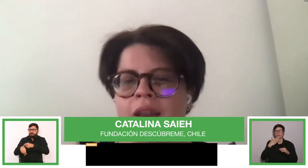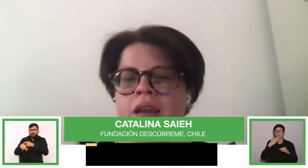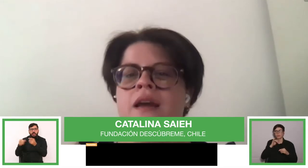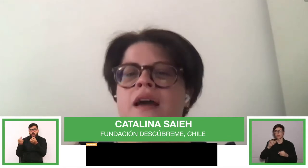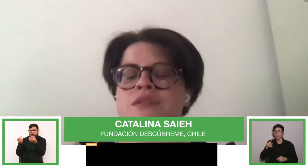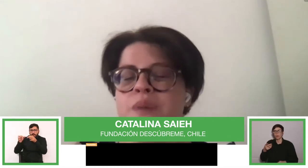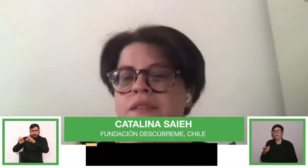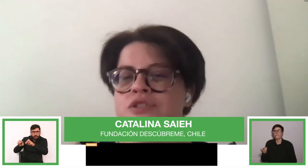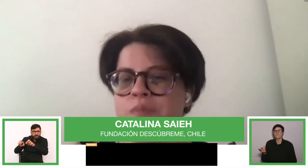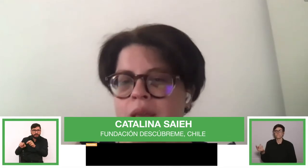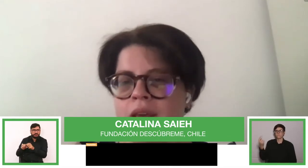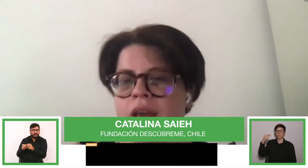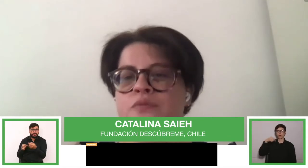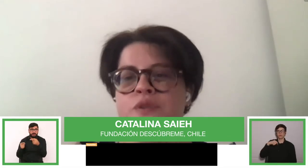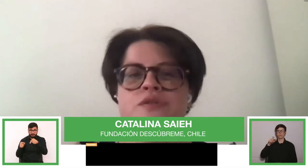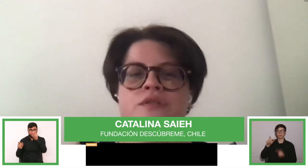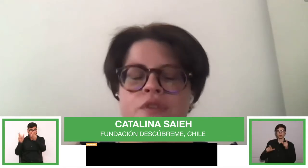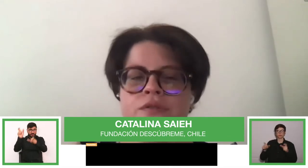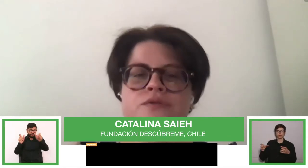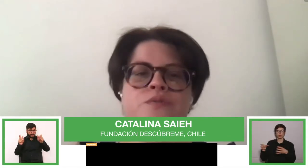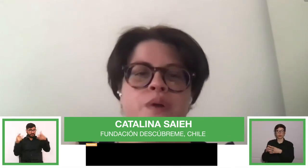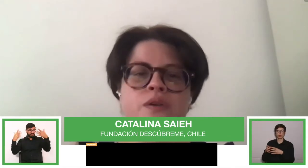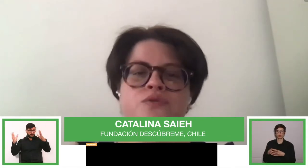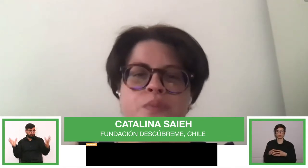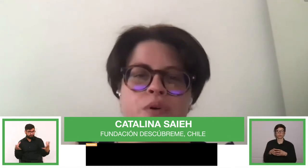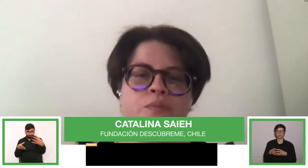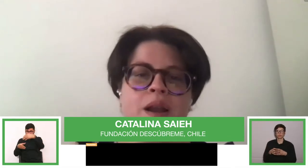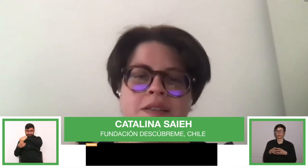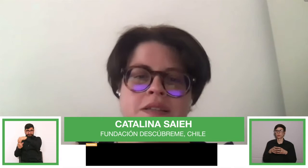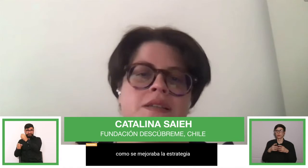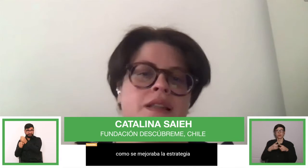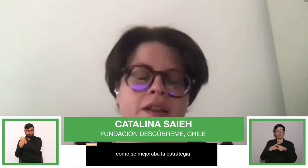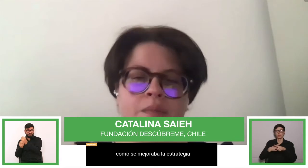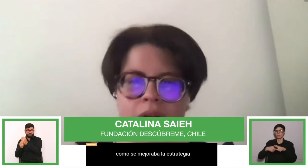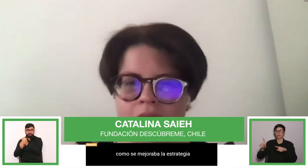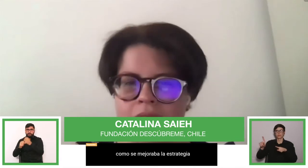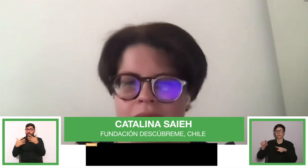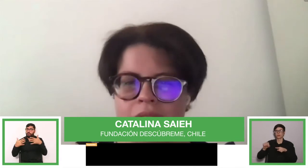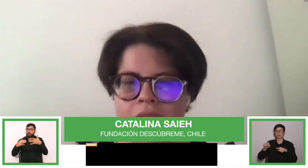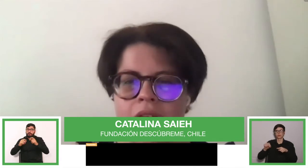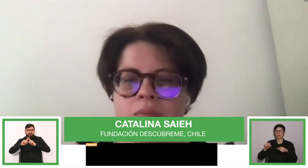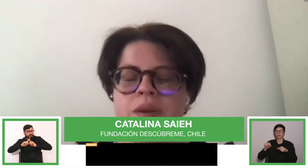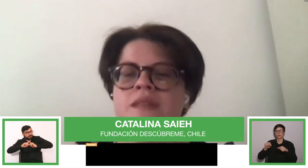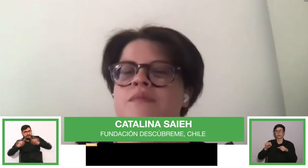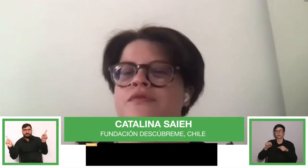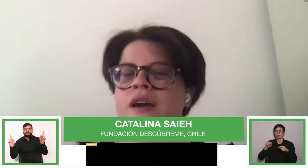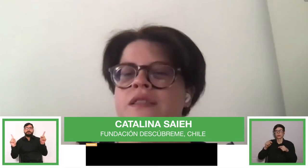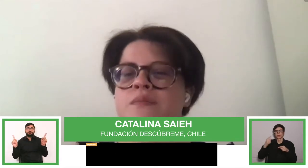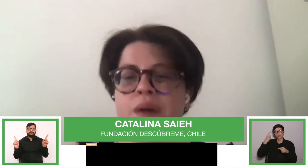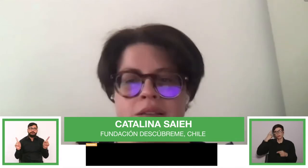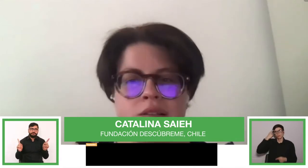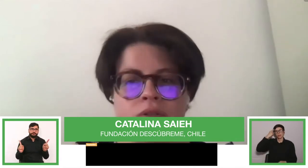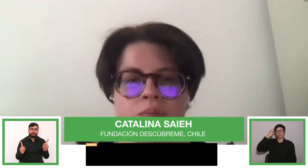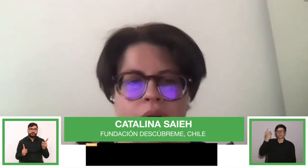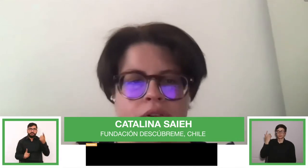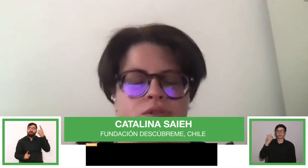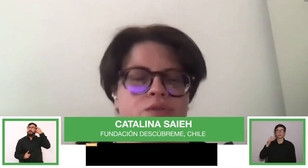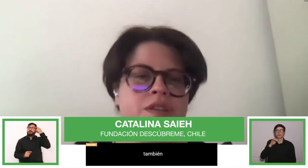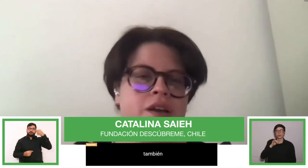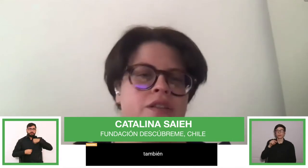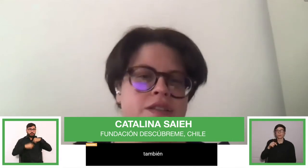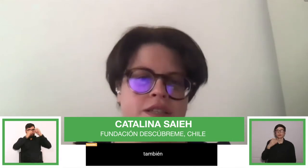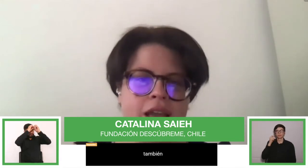una diferente mente y y también estamos muy contentos de entregar un enfoque